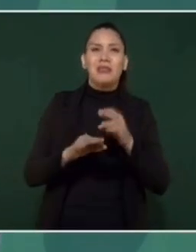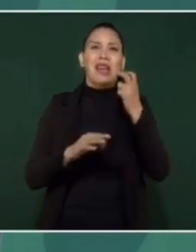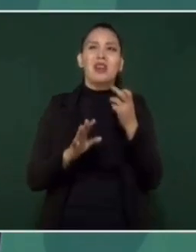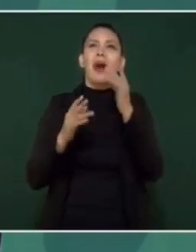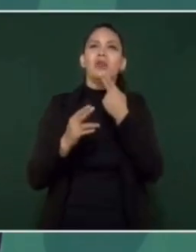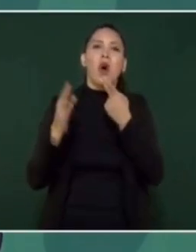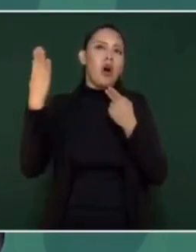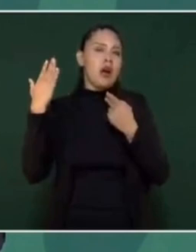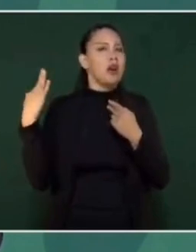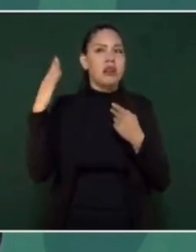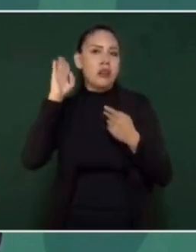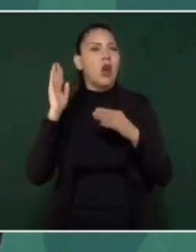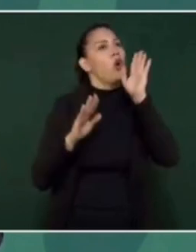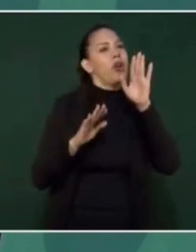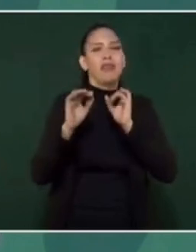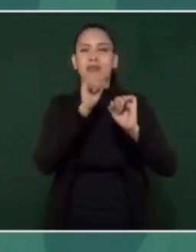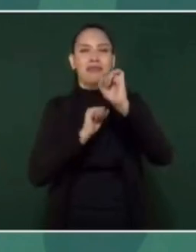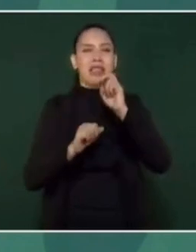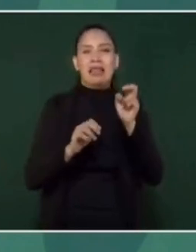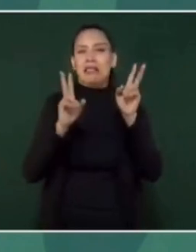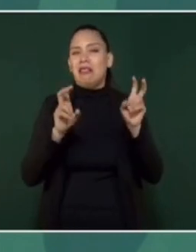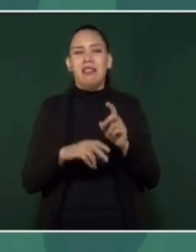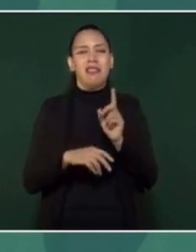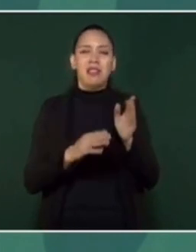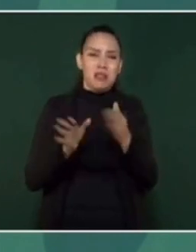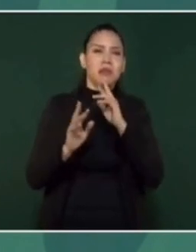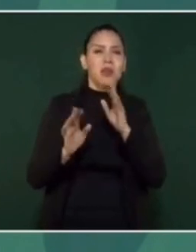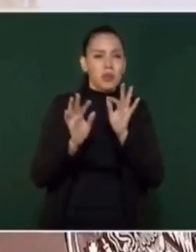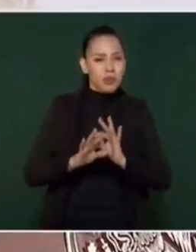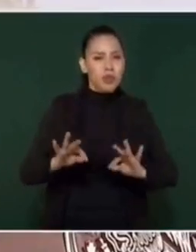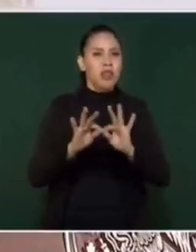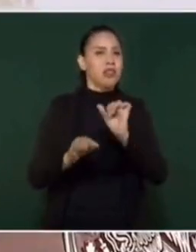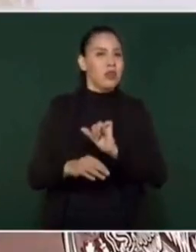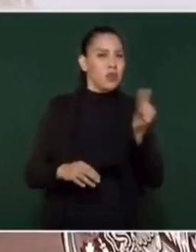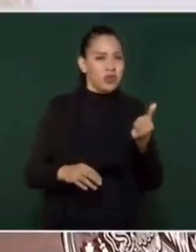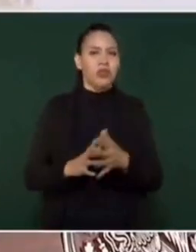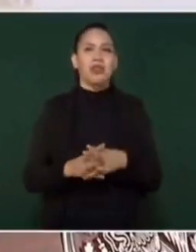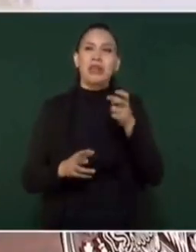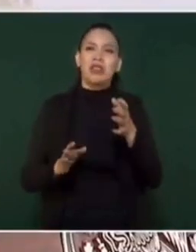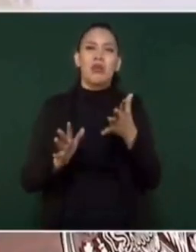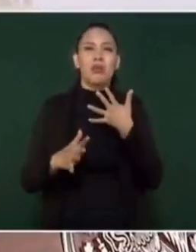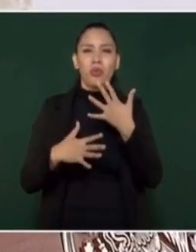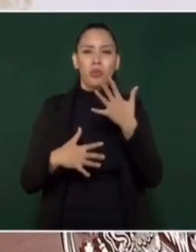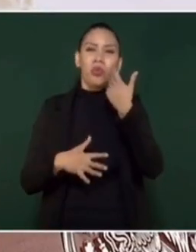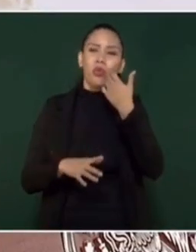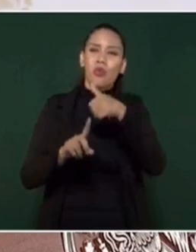calumnia. No tiene que ver con la guerra sucia.